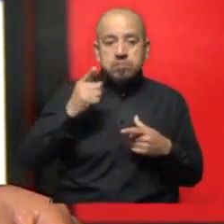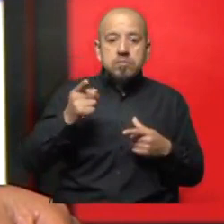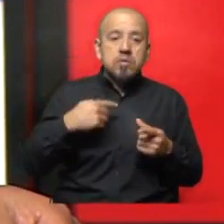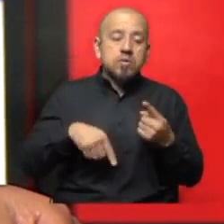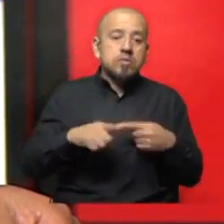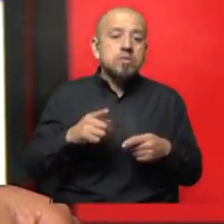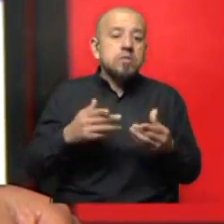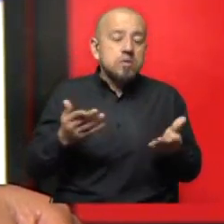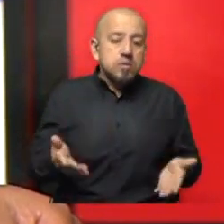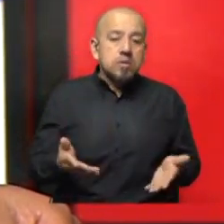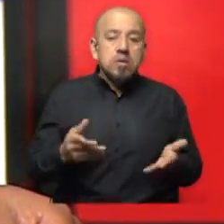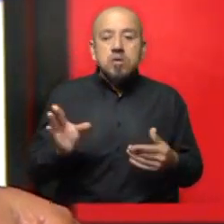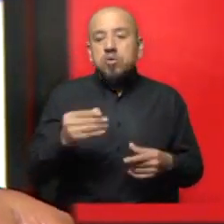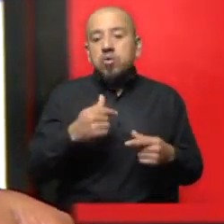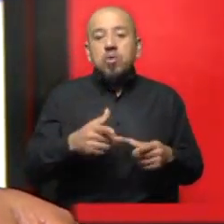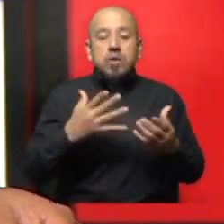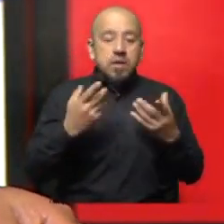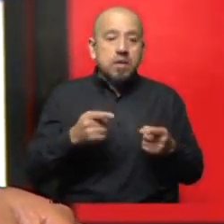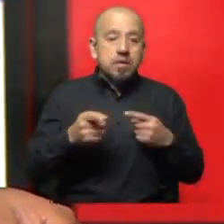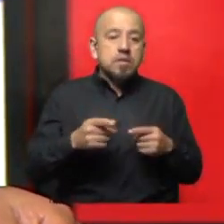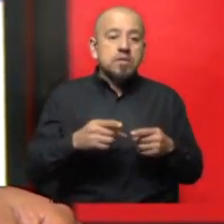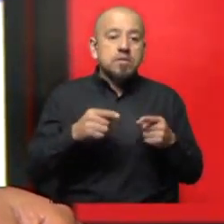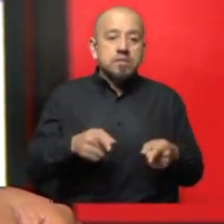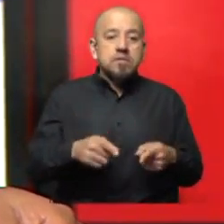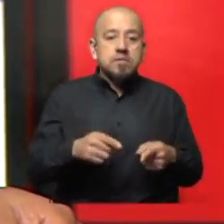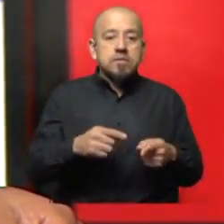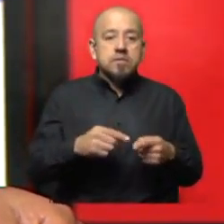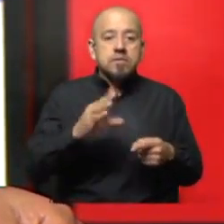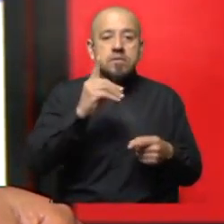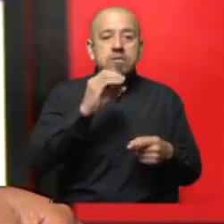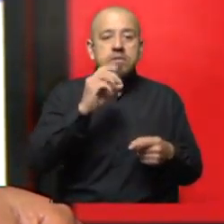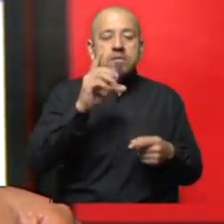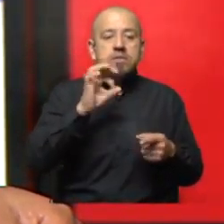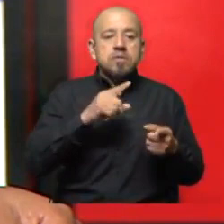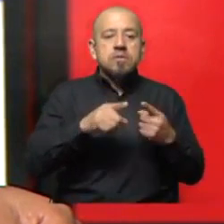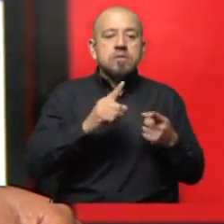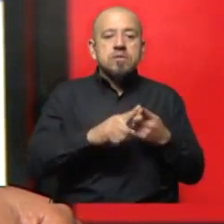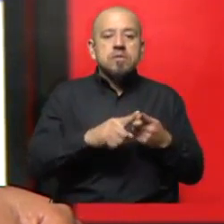y todo aquel que quiera estás amor e ilusión tengo que meter archivos